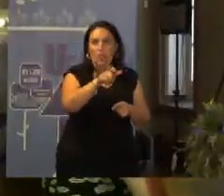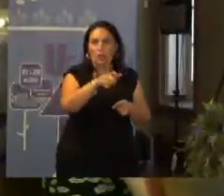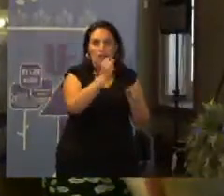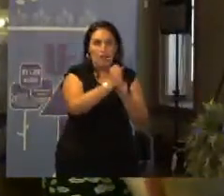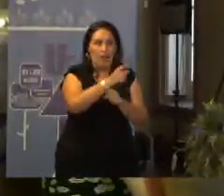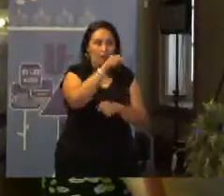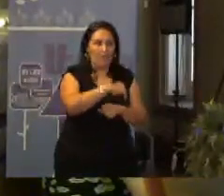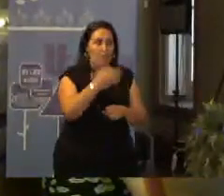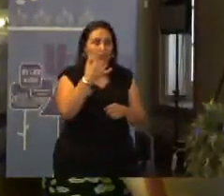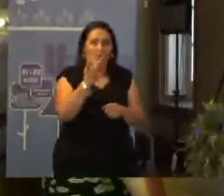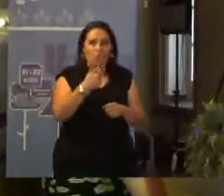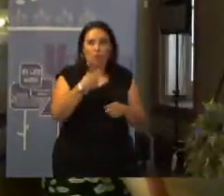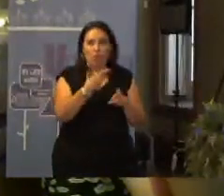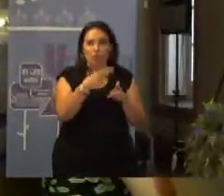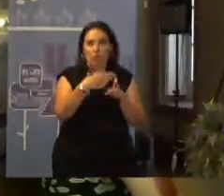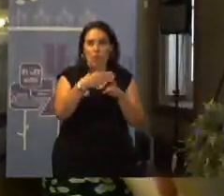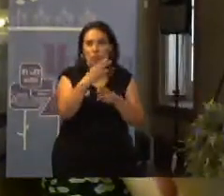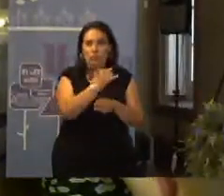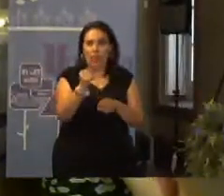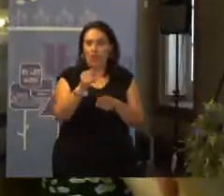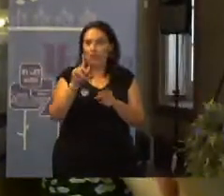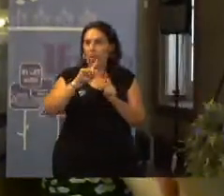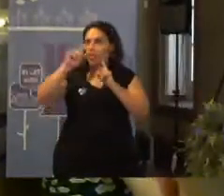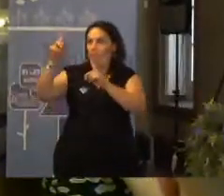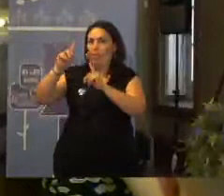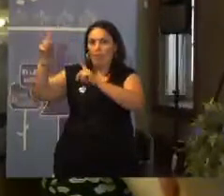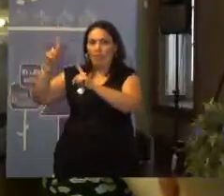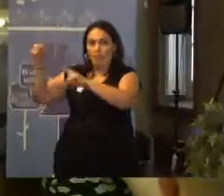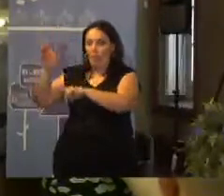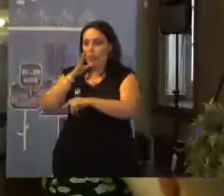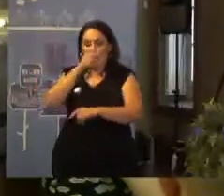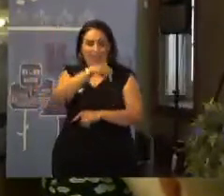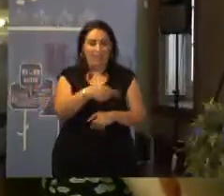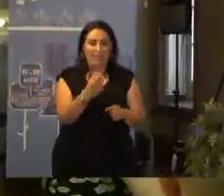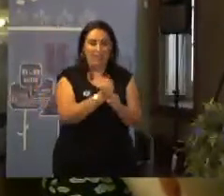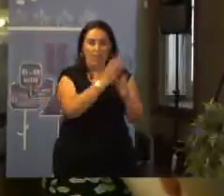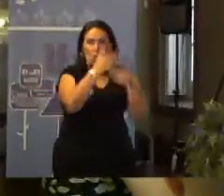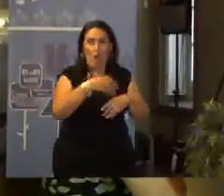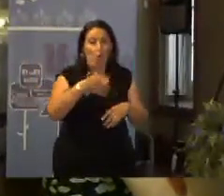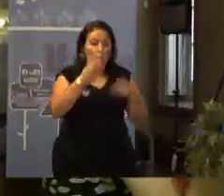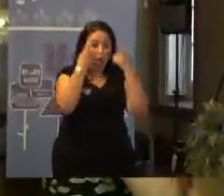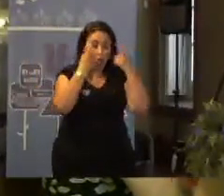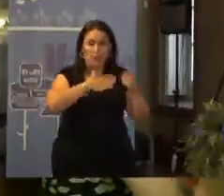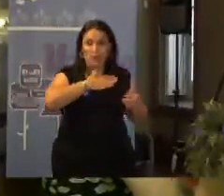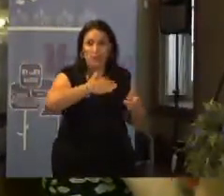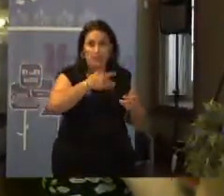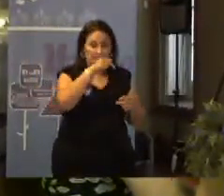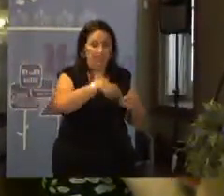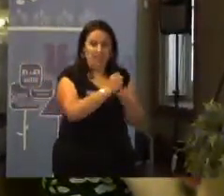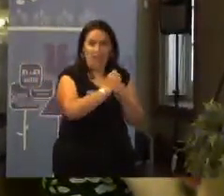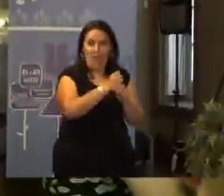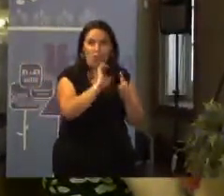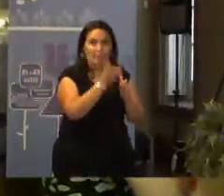media dúcia de sobriños que están por aí polo mundo adiante, porque aquí non teñen traballo, e exalumnas e exalumnos. E aceptar a